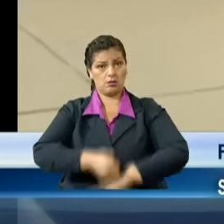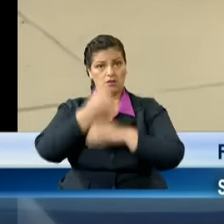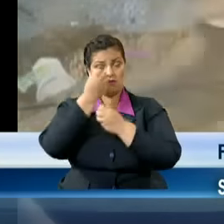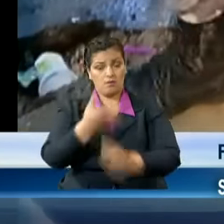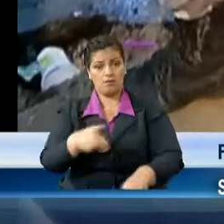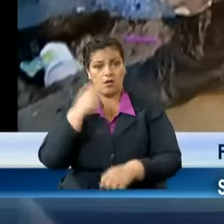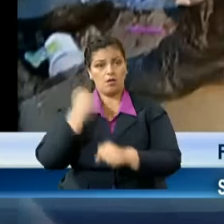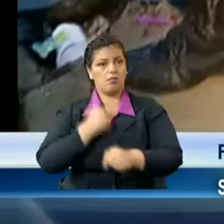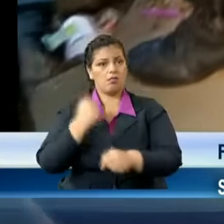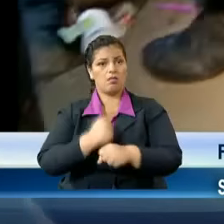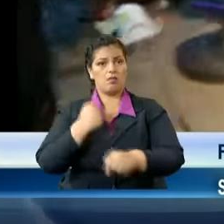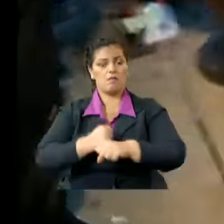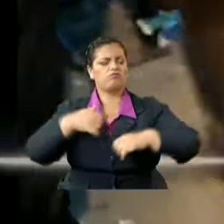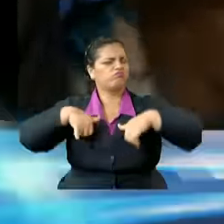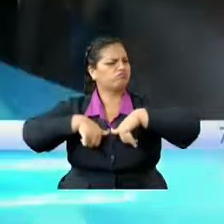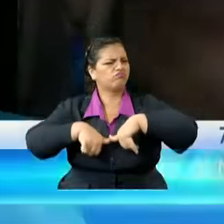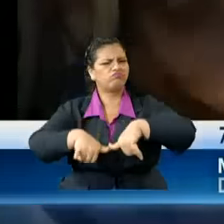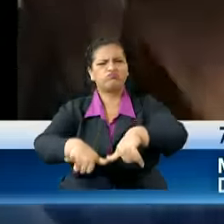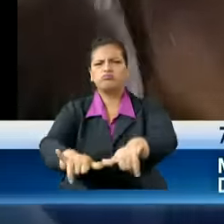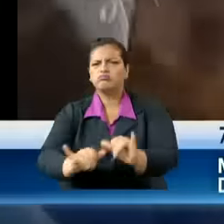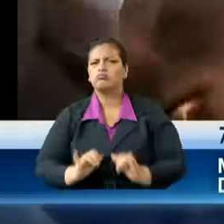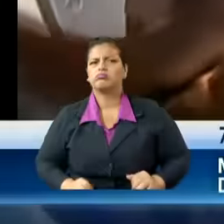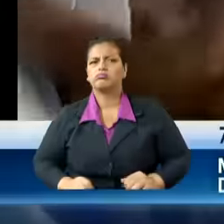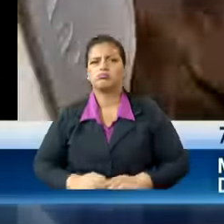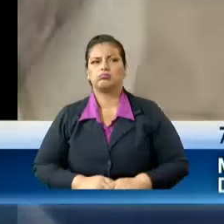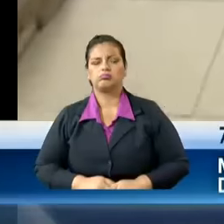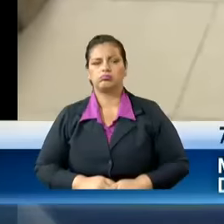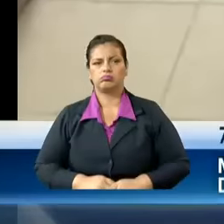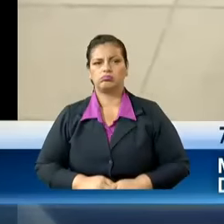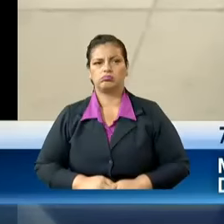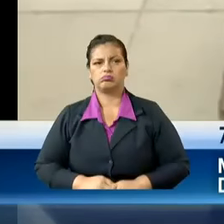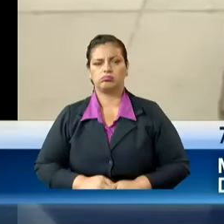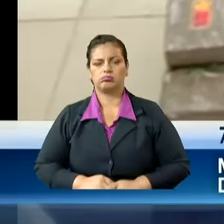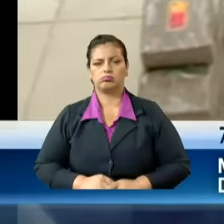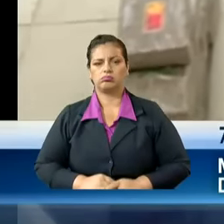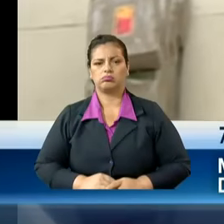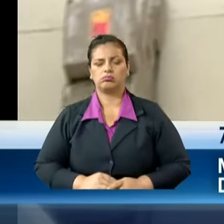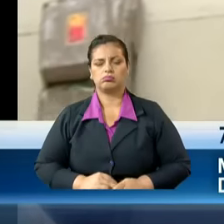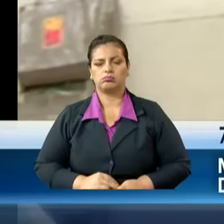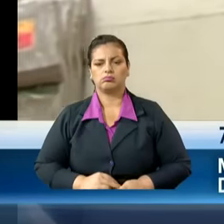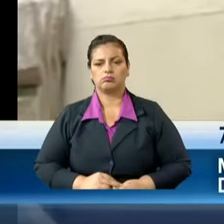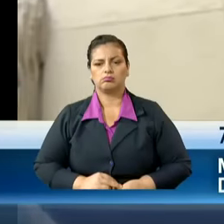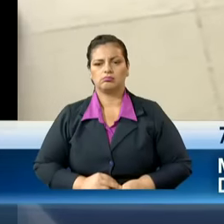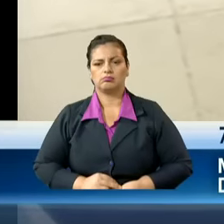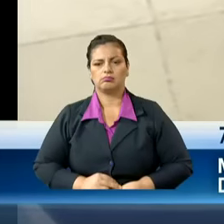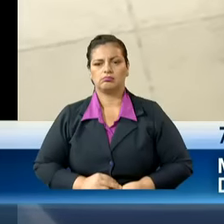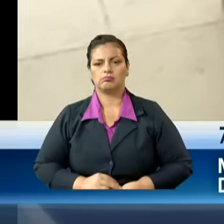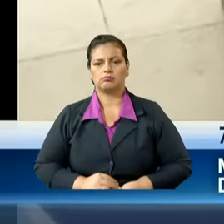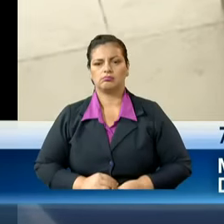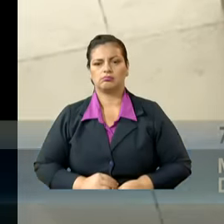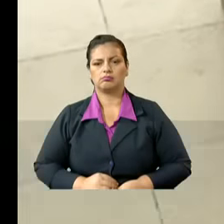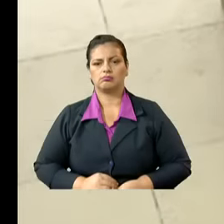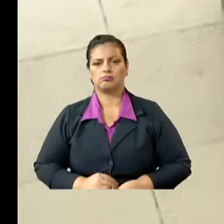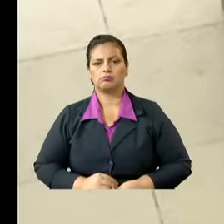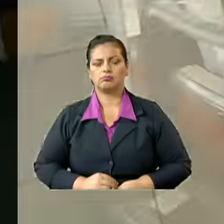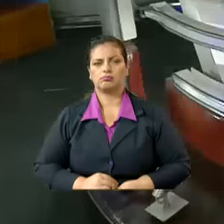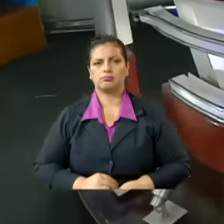el informe del Departamento de Estado norteamericano, informó Jorge Escobar.